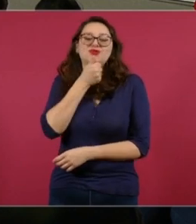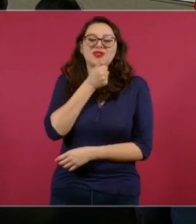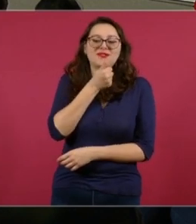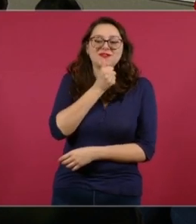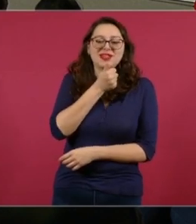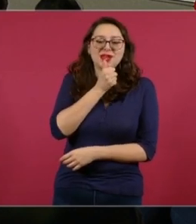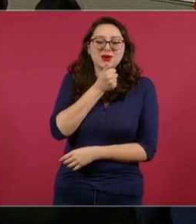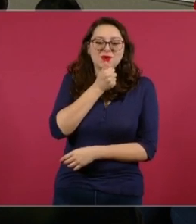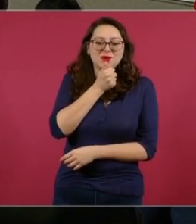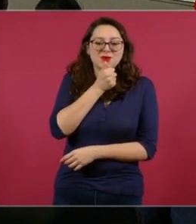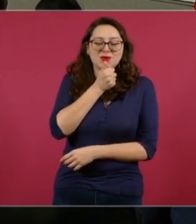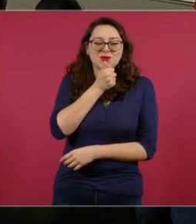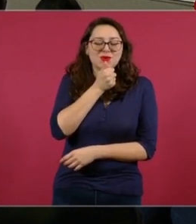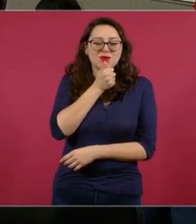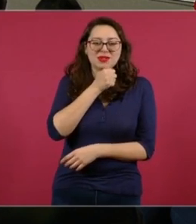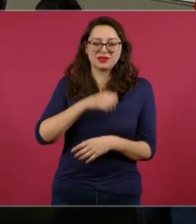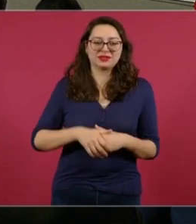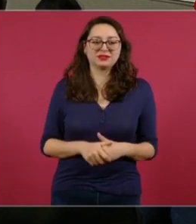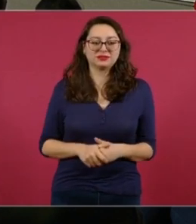Y